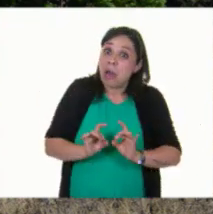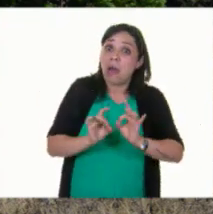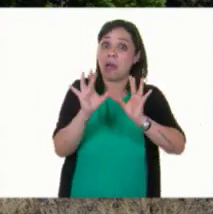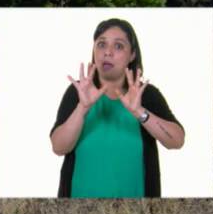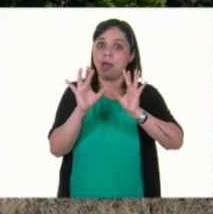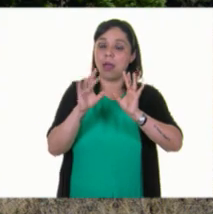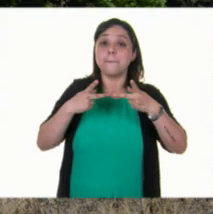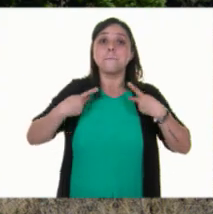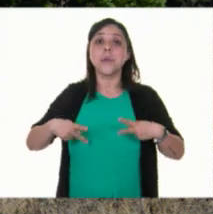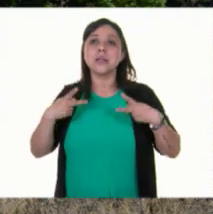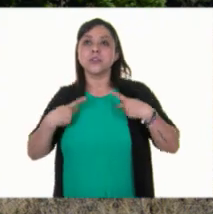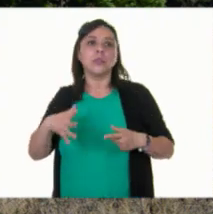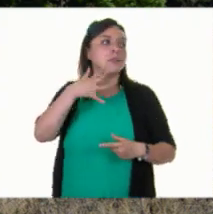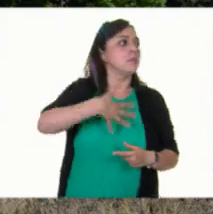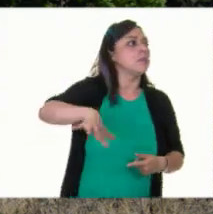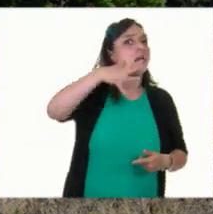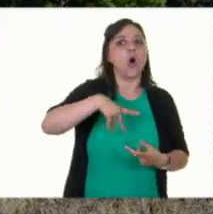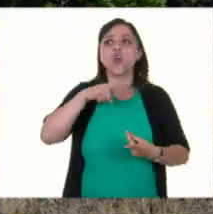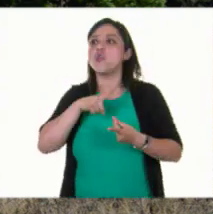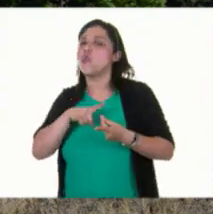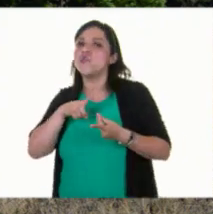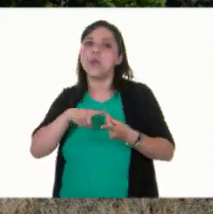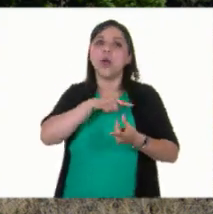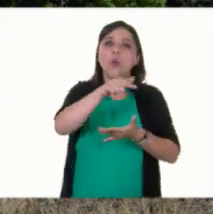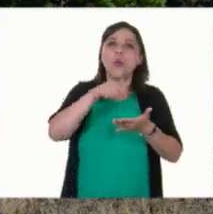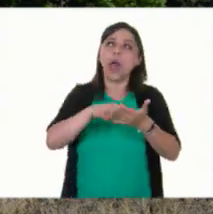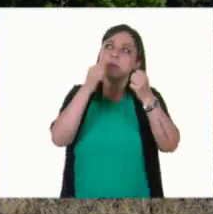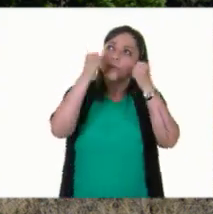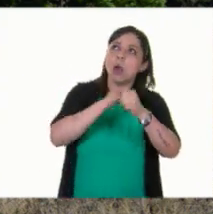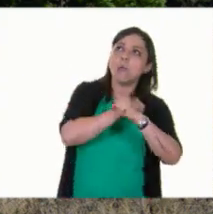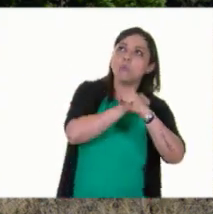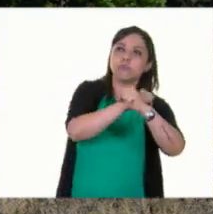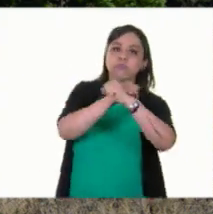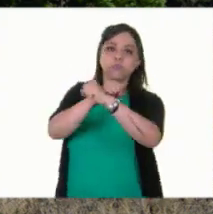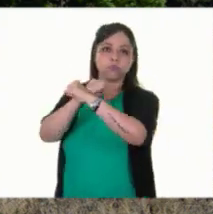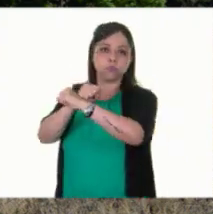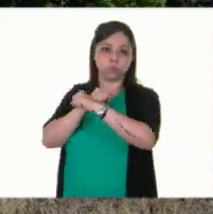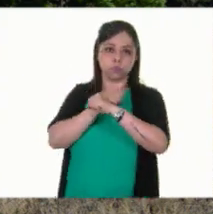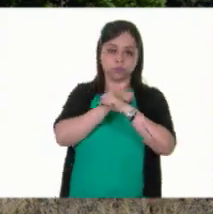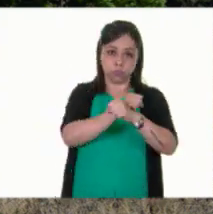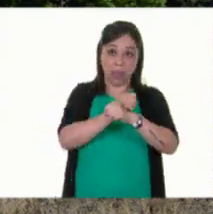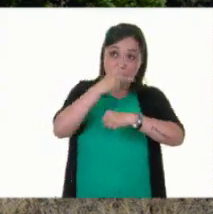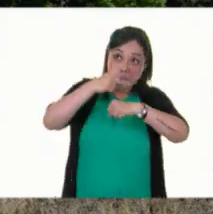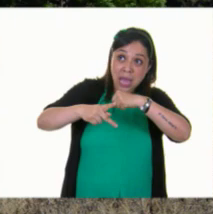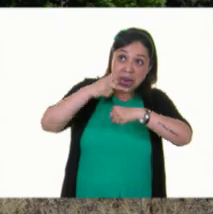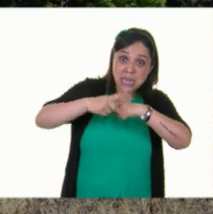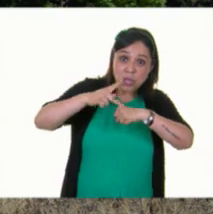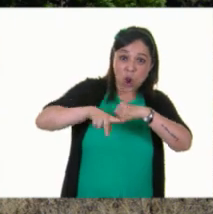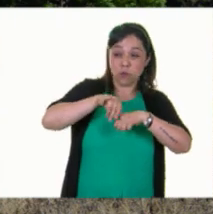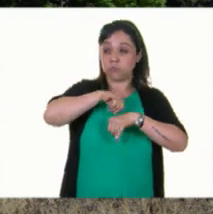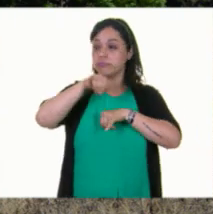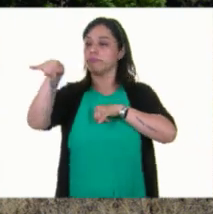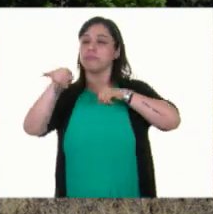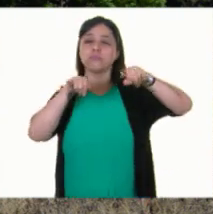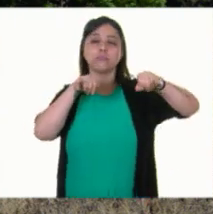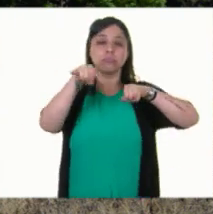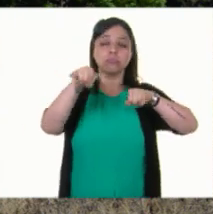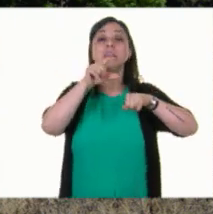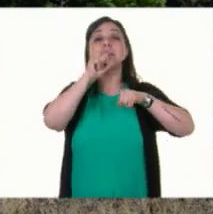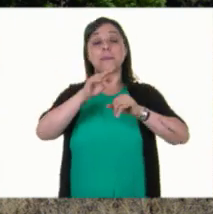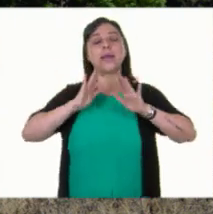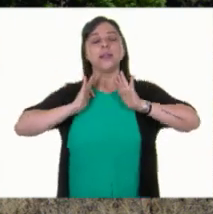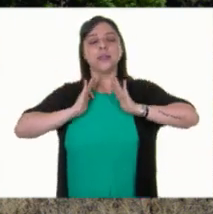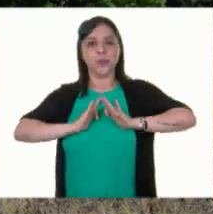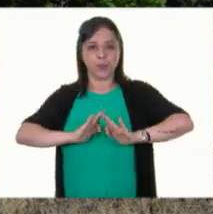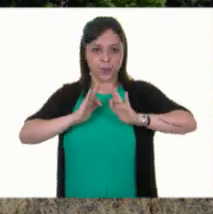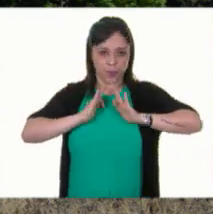un refugio dentro de algún espacio seguro, alejarse de las zonas restringidas o peligrosas y mantener la calma.